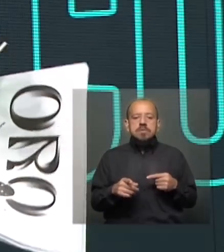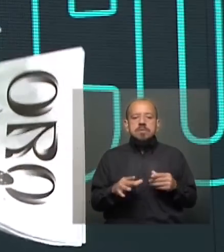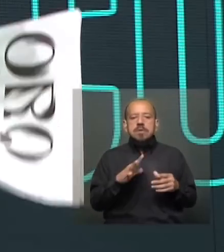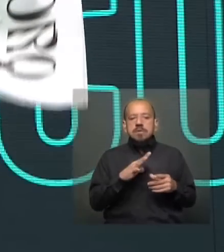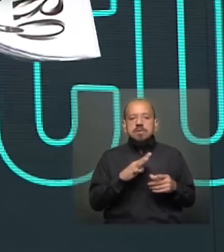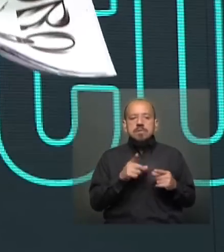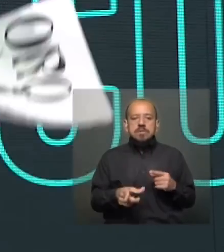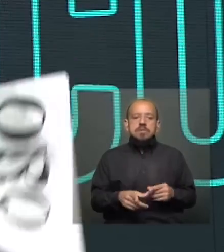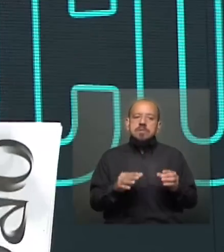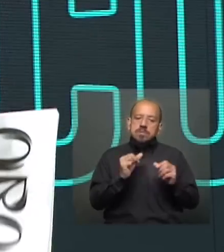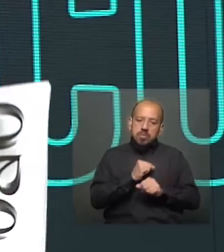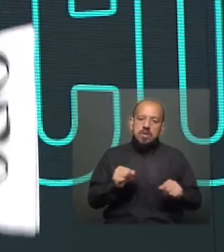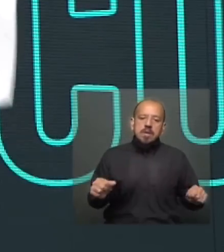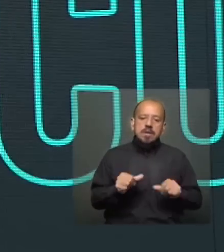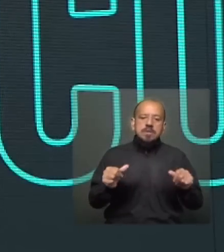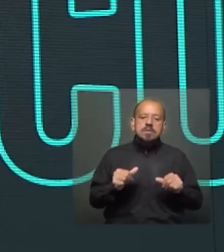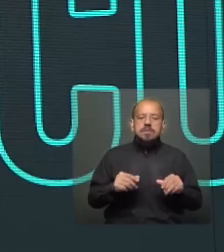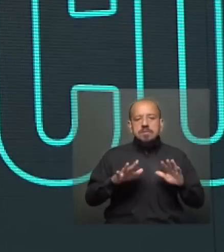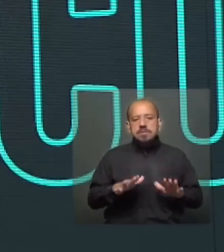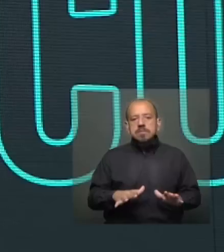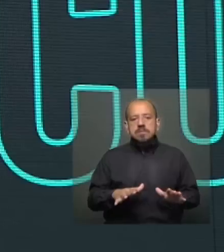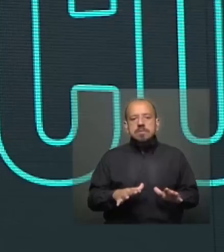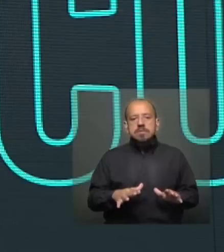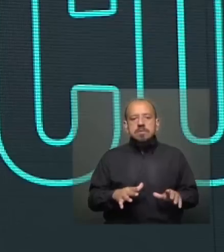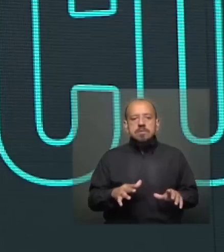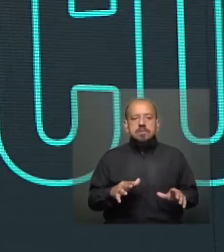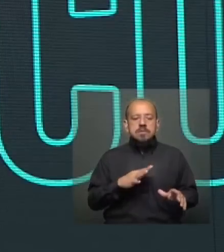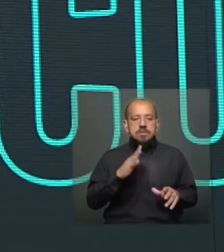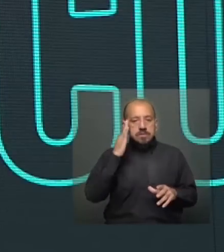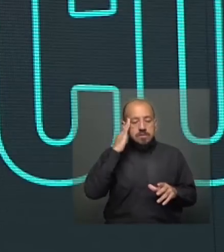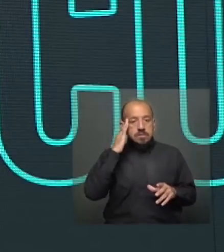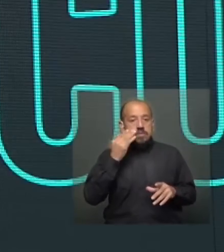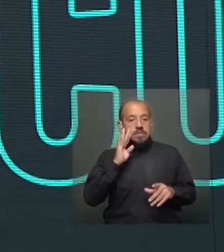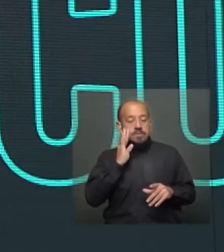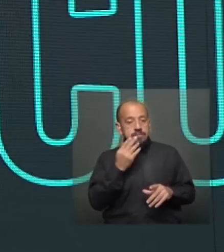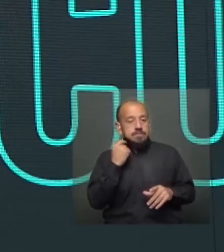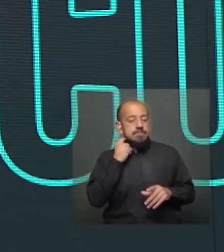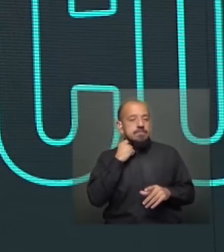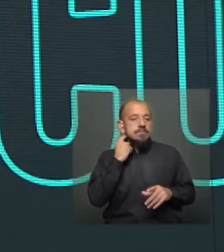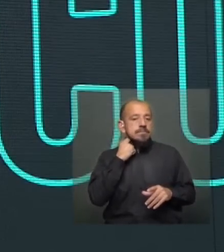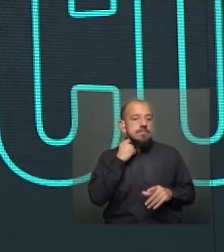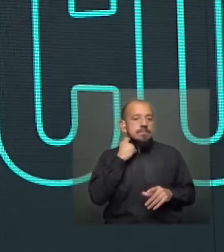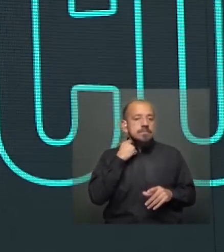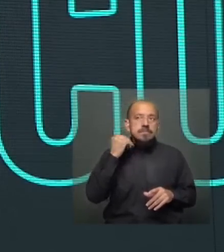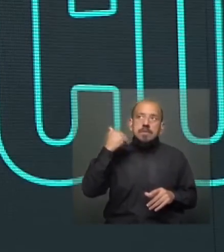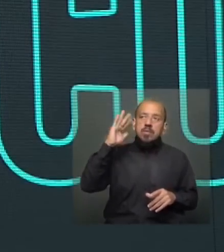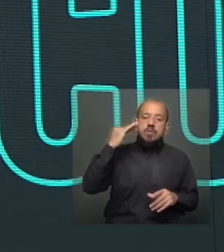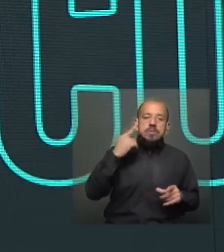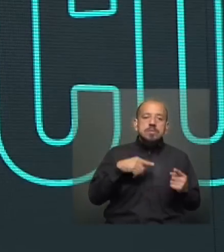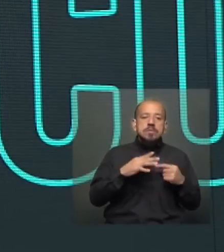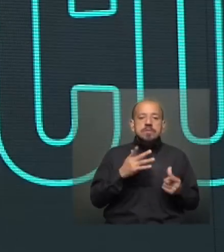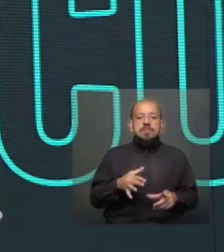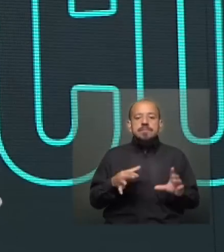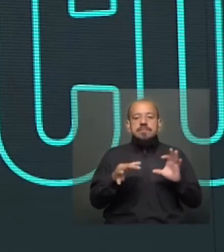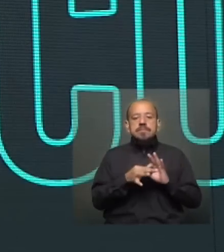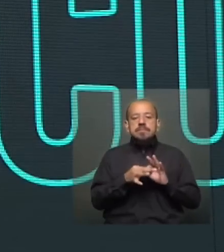tiempo de poder hacer una pausa y dedicarnos a conocer o a reconocer autores y